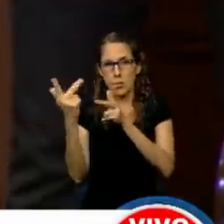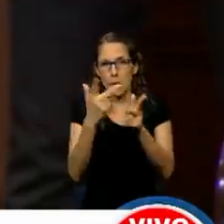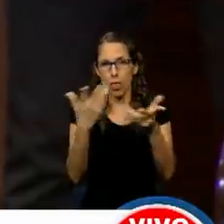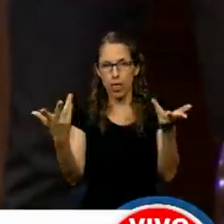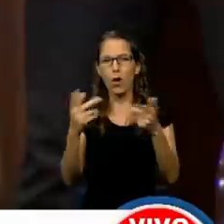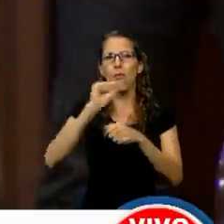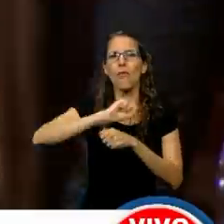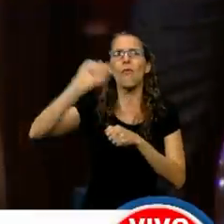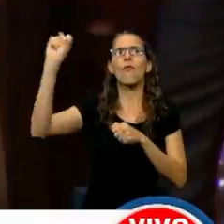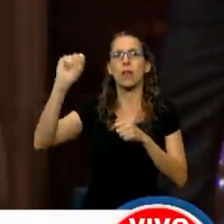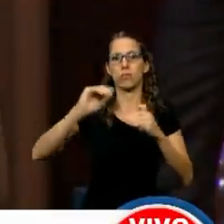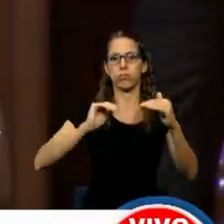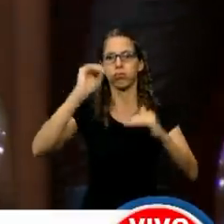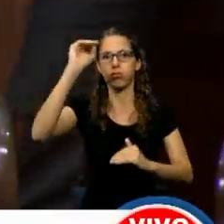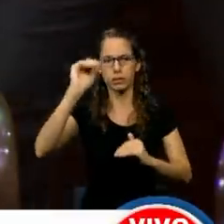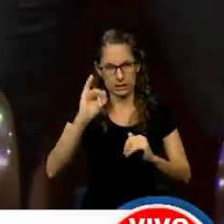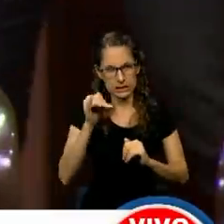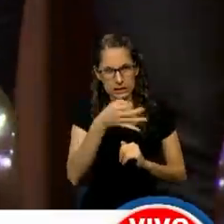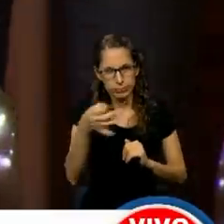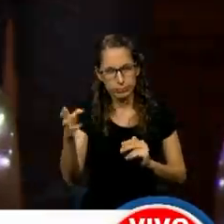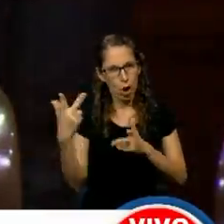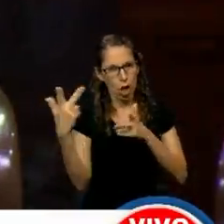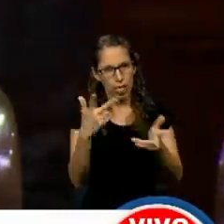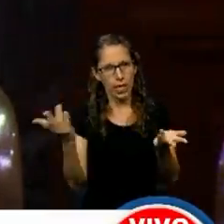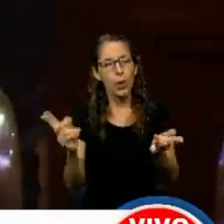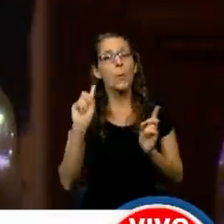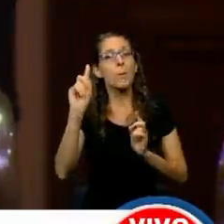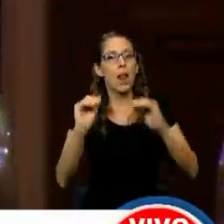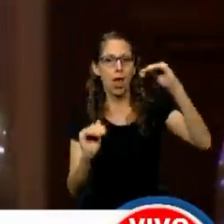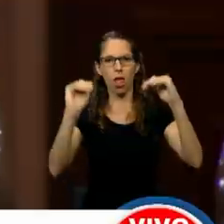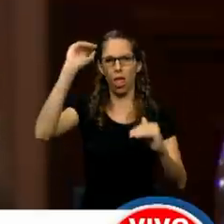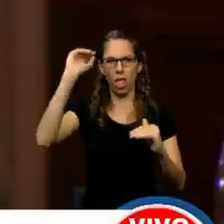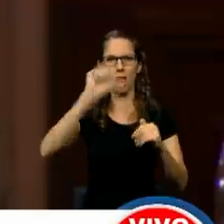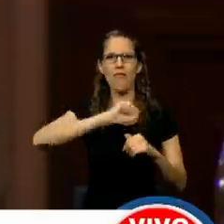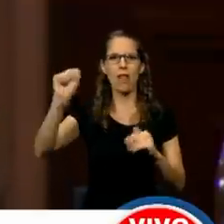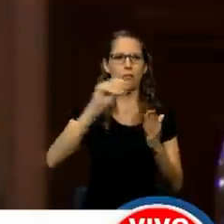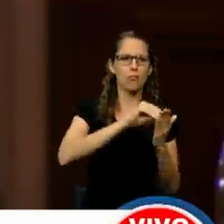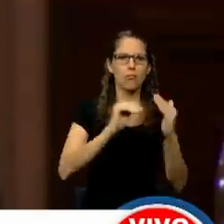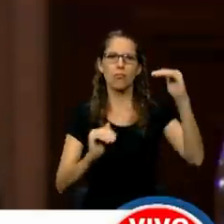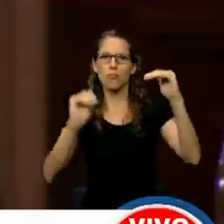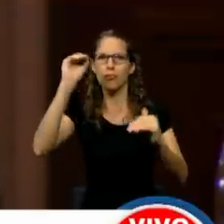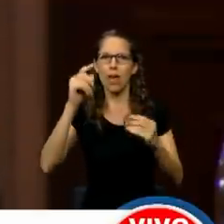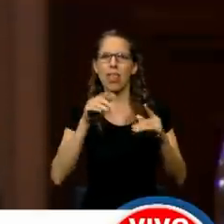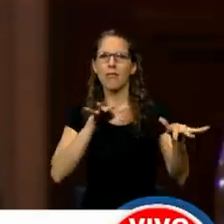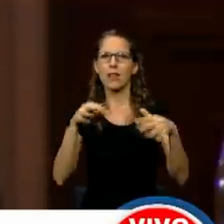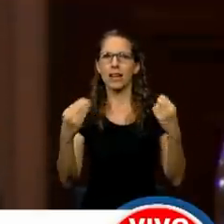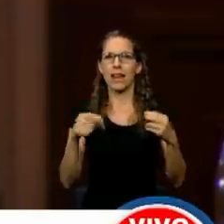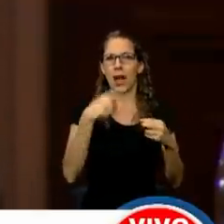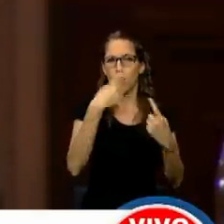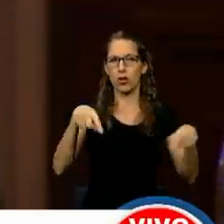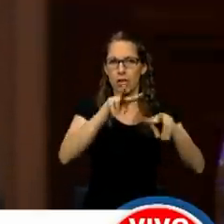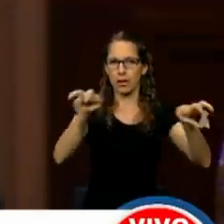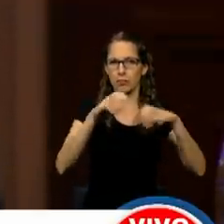ha tenido una brecha pero saben cuál es la diferencia de esa brecha que el rite se ha movido cómo se ha movido de la inflación